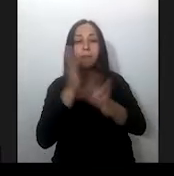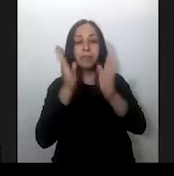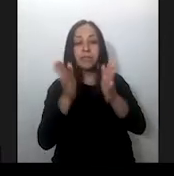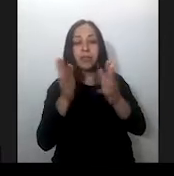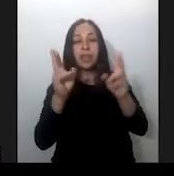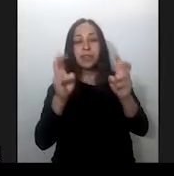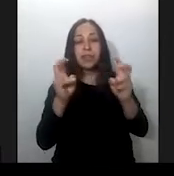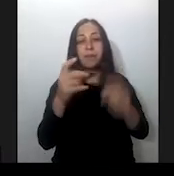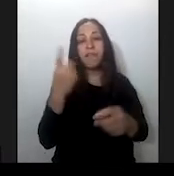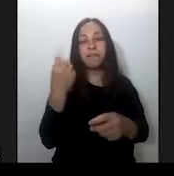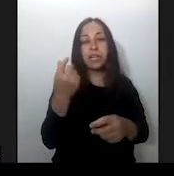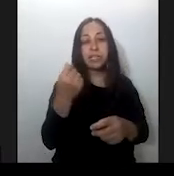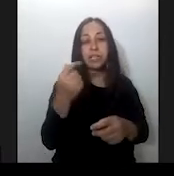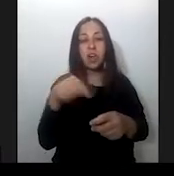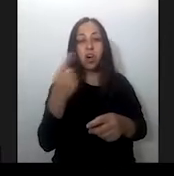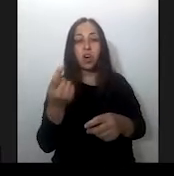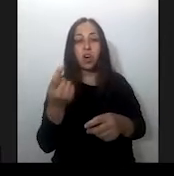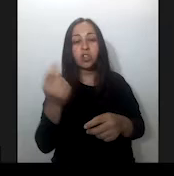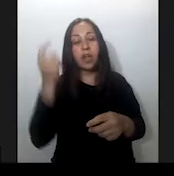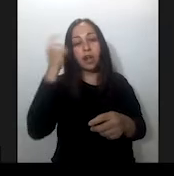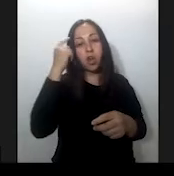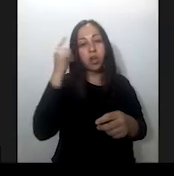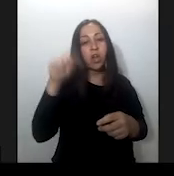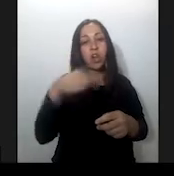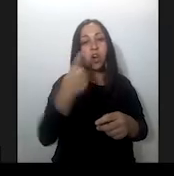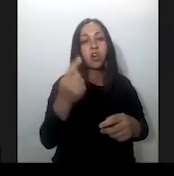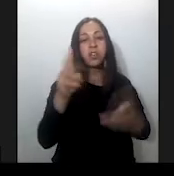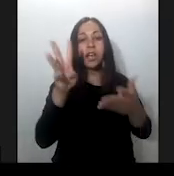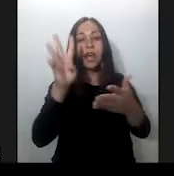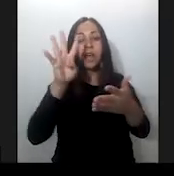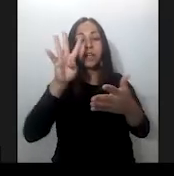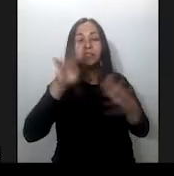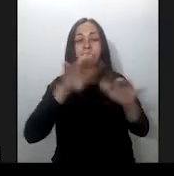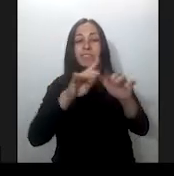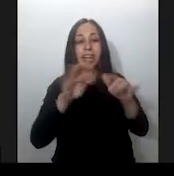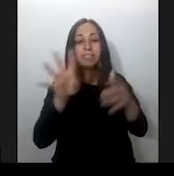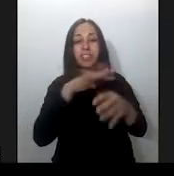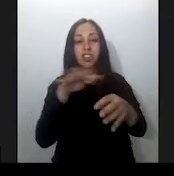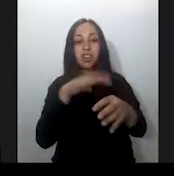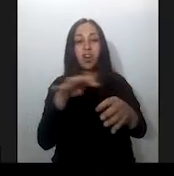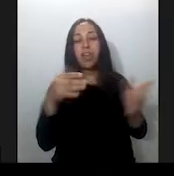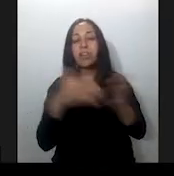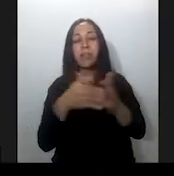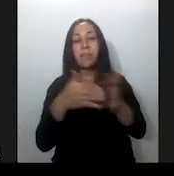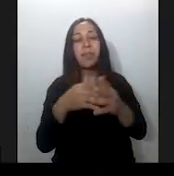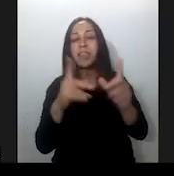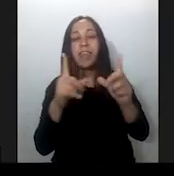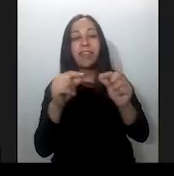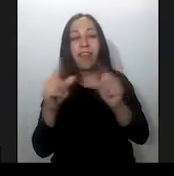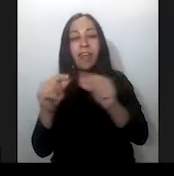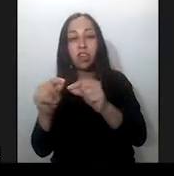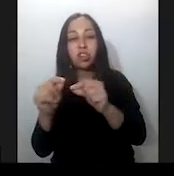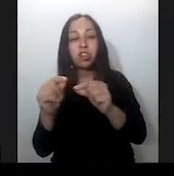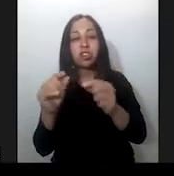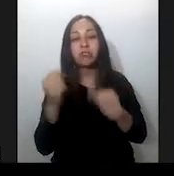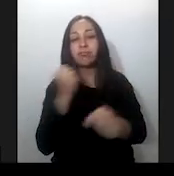específicas para cuestiones financieras, hay otras que son de lógicas, hay otras que son de textos. Todo va a depender del tipo de dato, ¿no? Del tipo de dato con el que